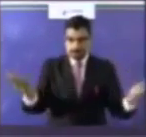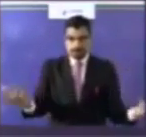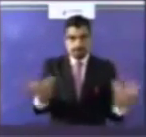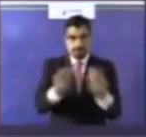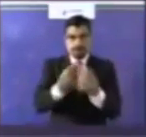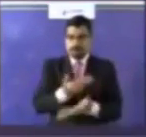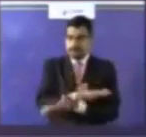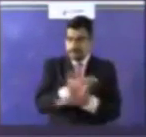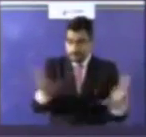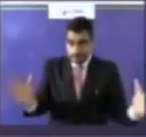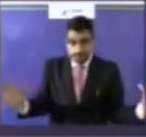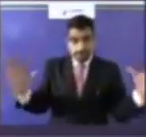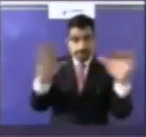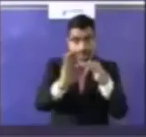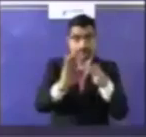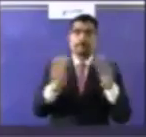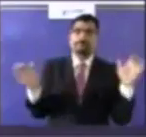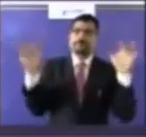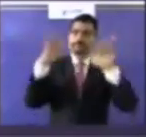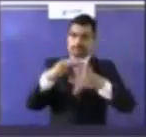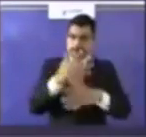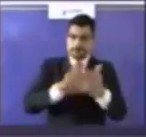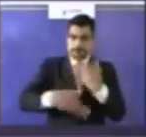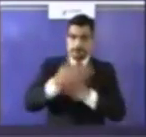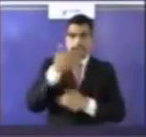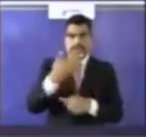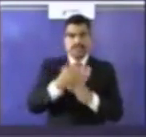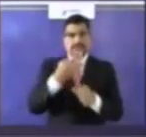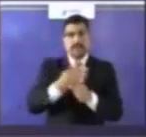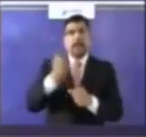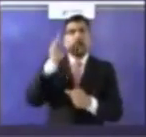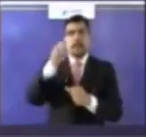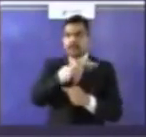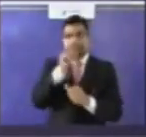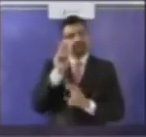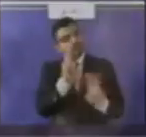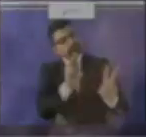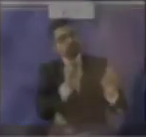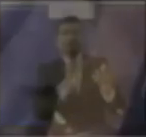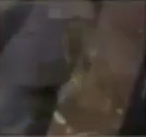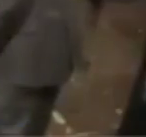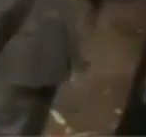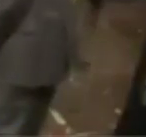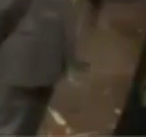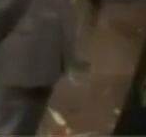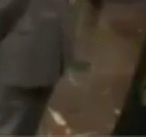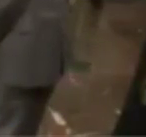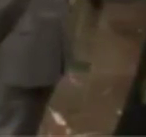acompañándonos y bueno, espero que sea de su agrado. Muchas gracias.